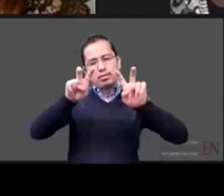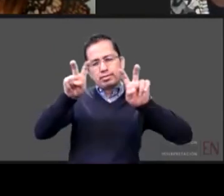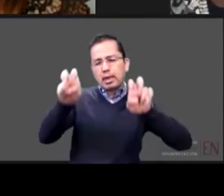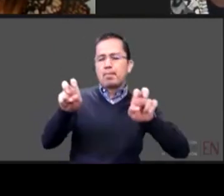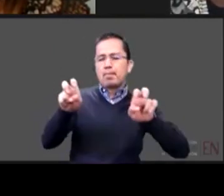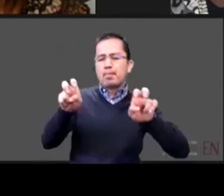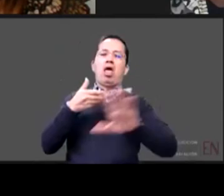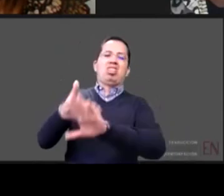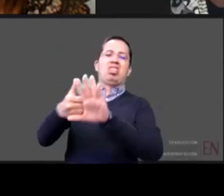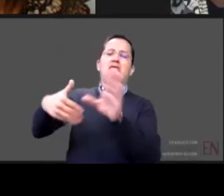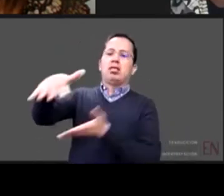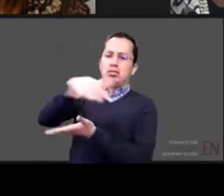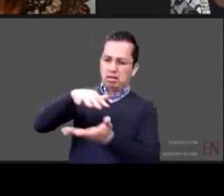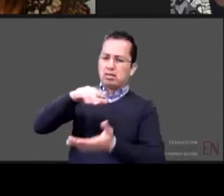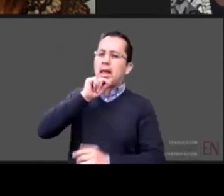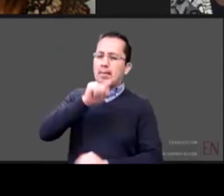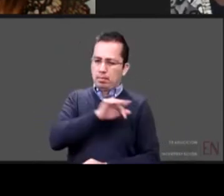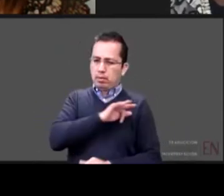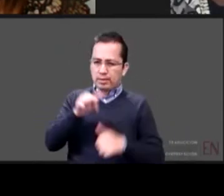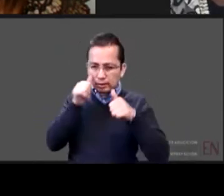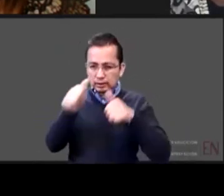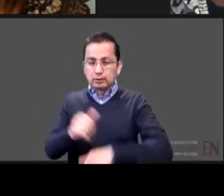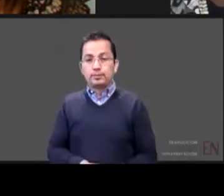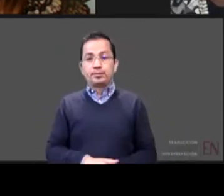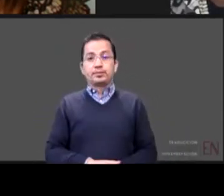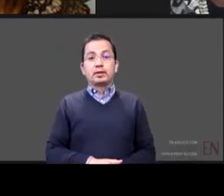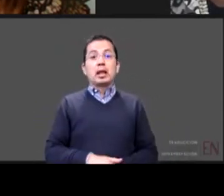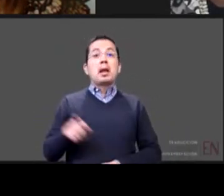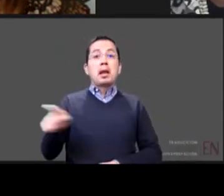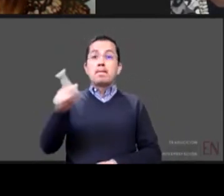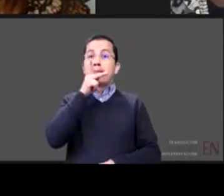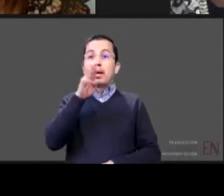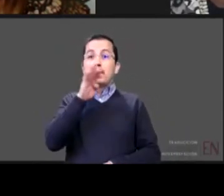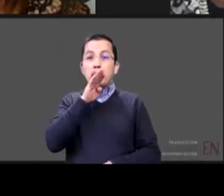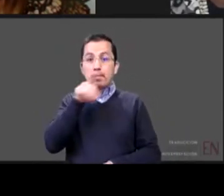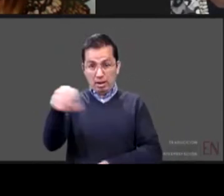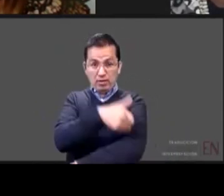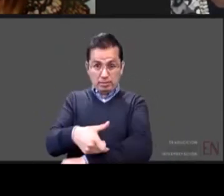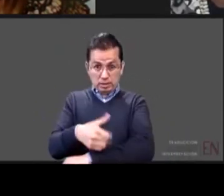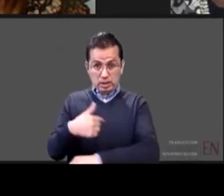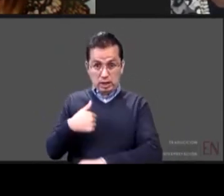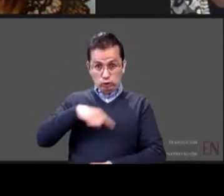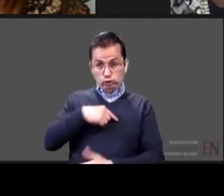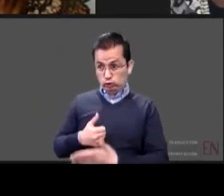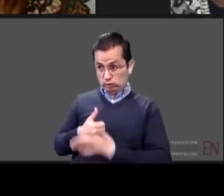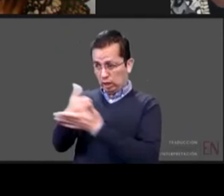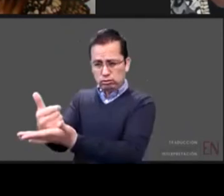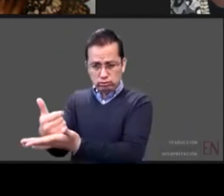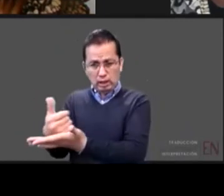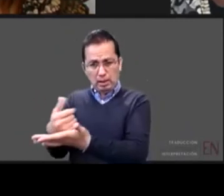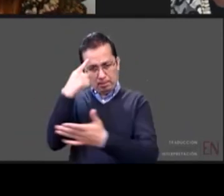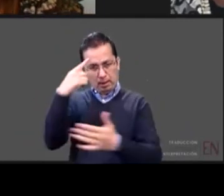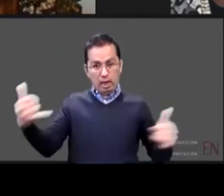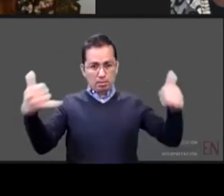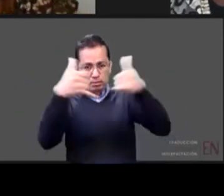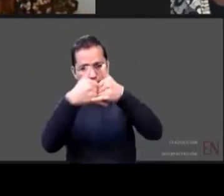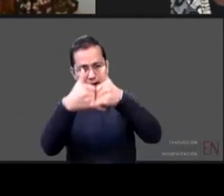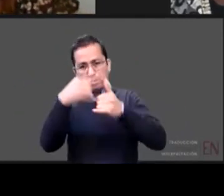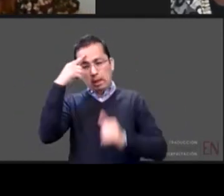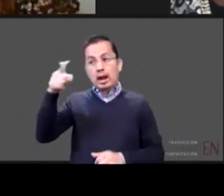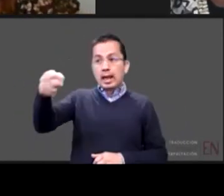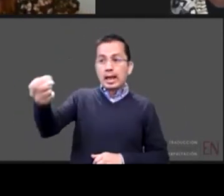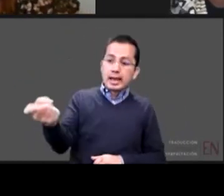Como padres de familia nos pueden brindar ayuda en el call center para poder entender a nuestros nuestros hijos y pequeños que ya están